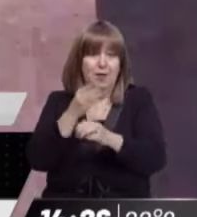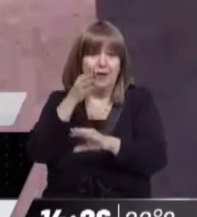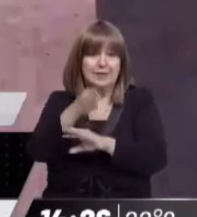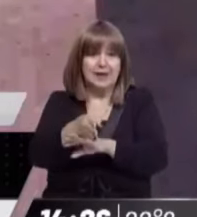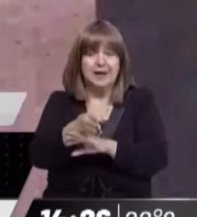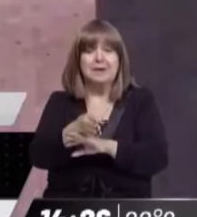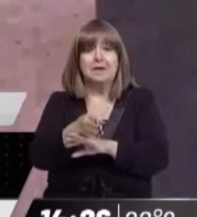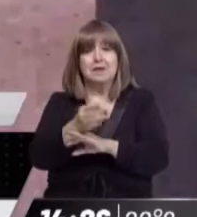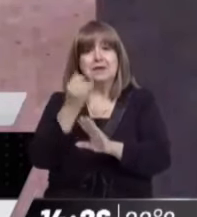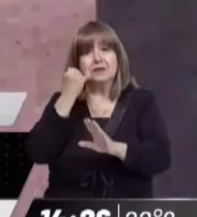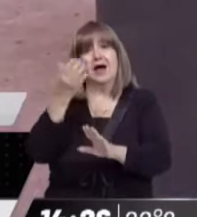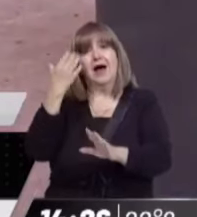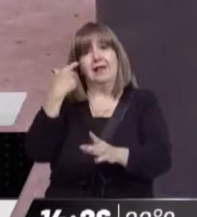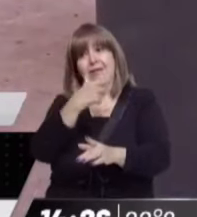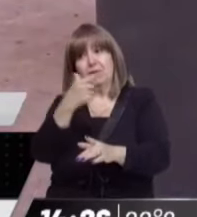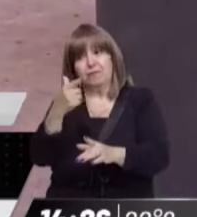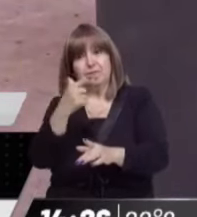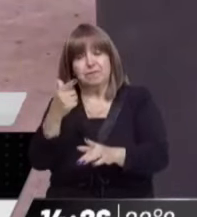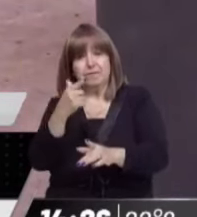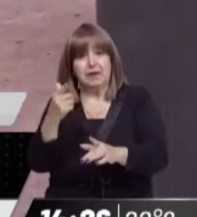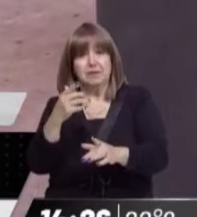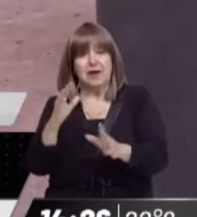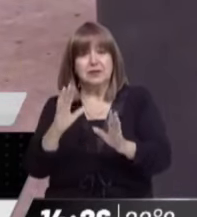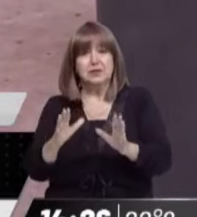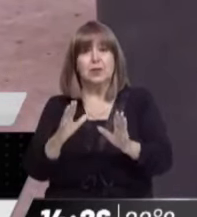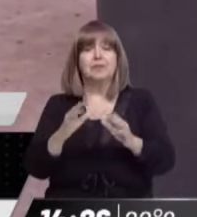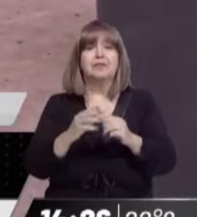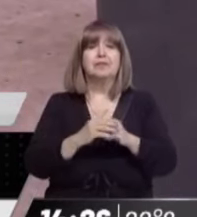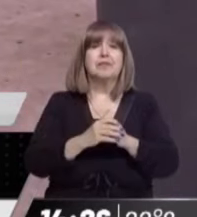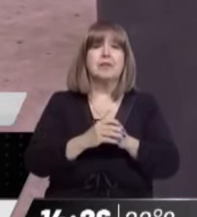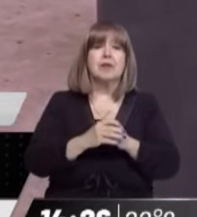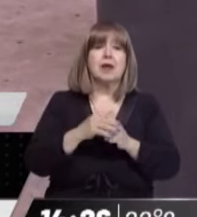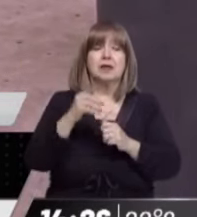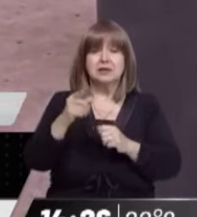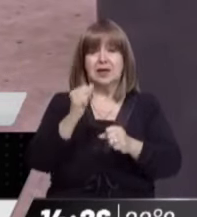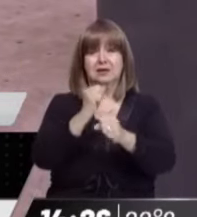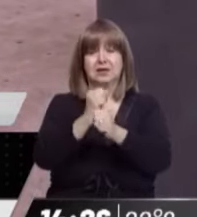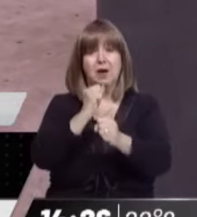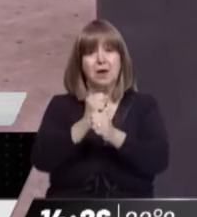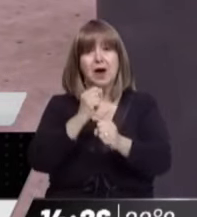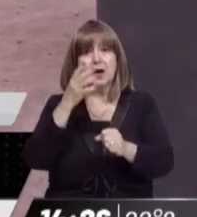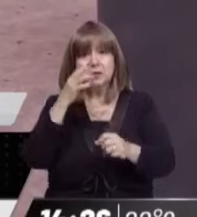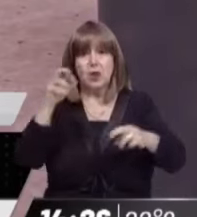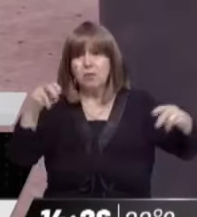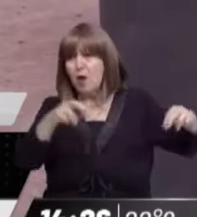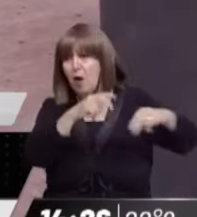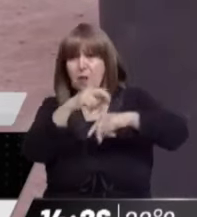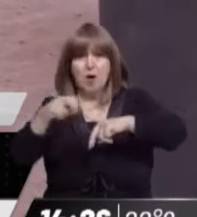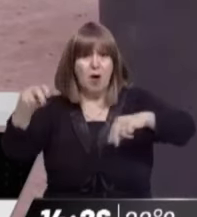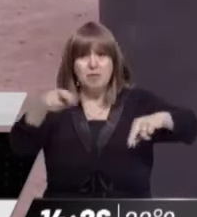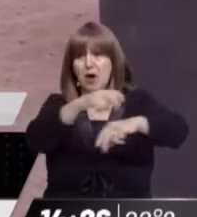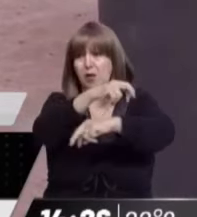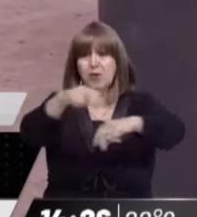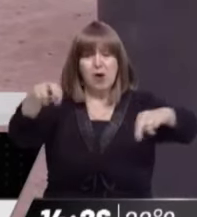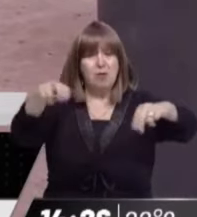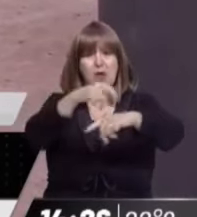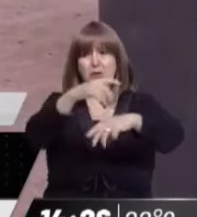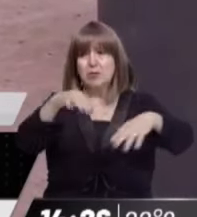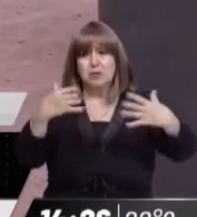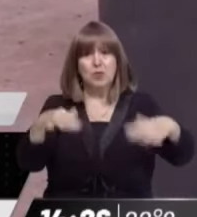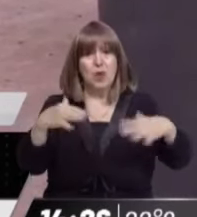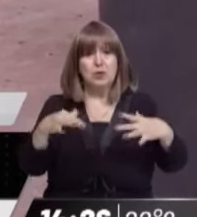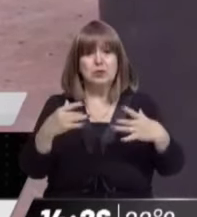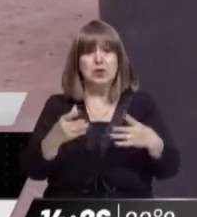allá de lo que ya hemos podido compartir a lo largo de toda la transmisión. Claro. Se trabaja mucho, se corre en este lugar